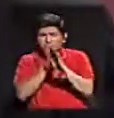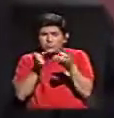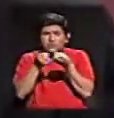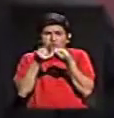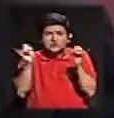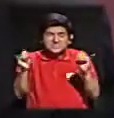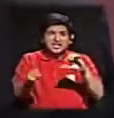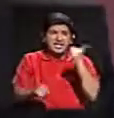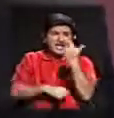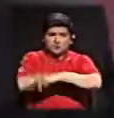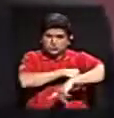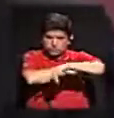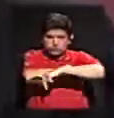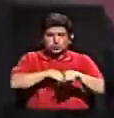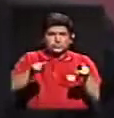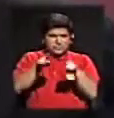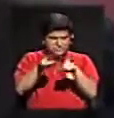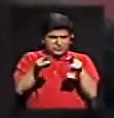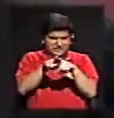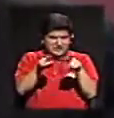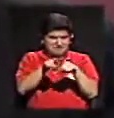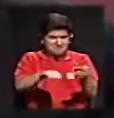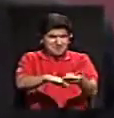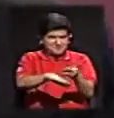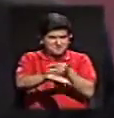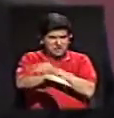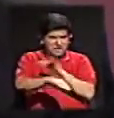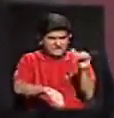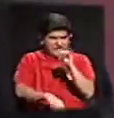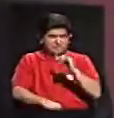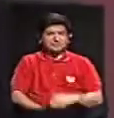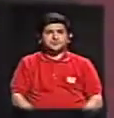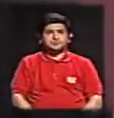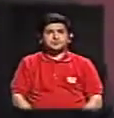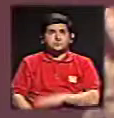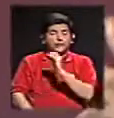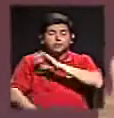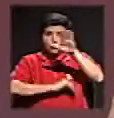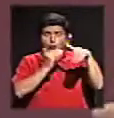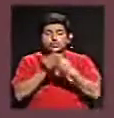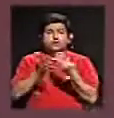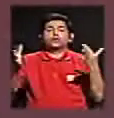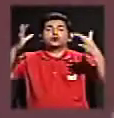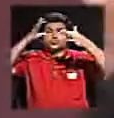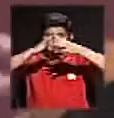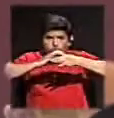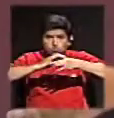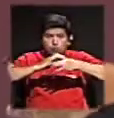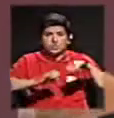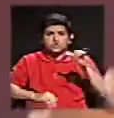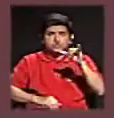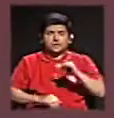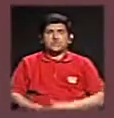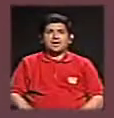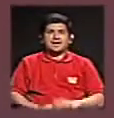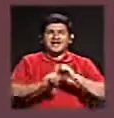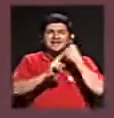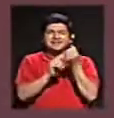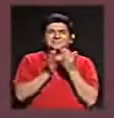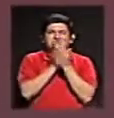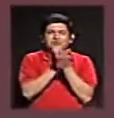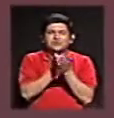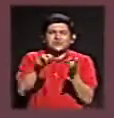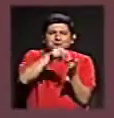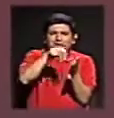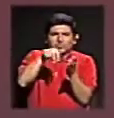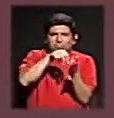demás vecinos también avancen en la misma dirección? ¿O estamos todos montados en el mismo barco?